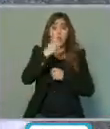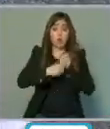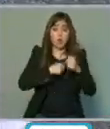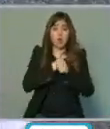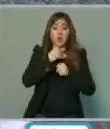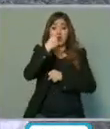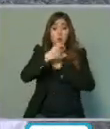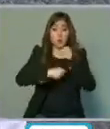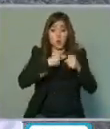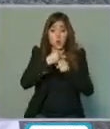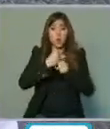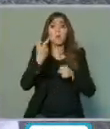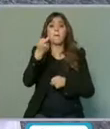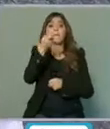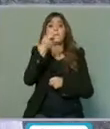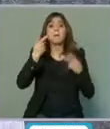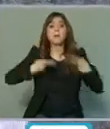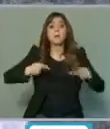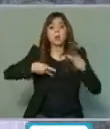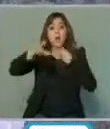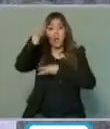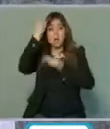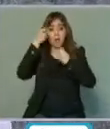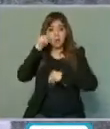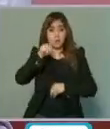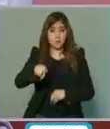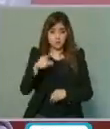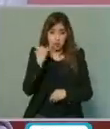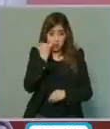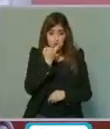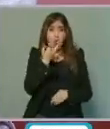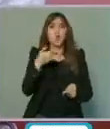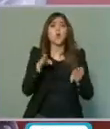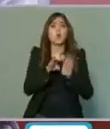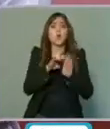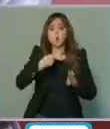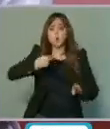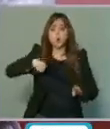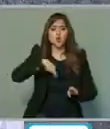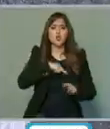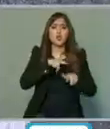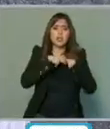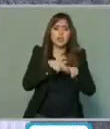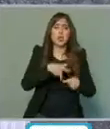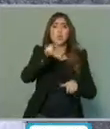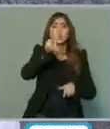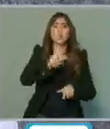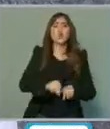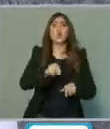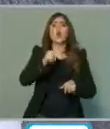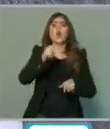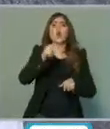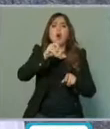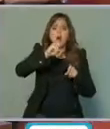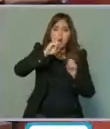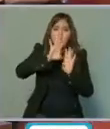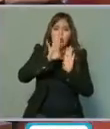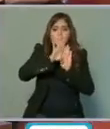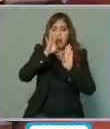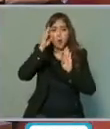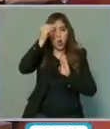cierto porcentaje de estas lenguas. ¿Qué vamos a hacer para retomarlas, para no perder estas lenguas tan